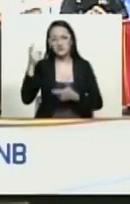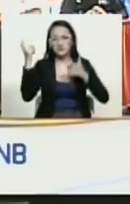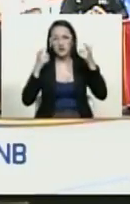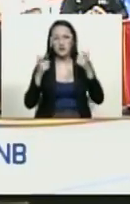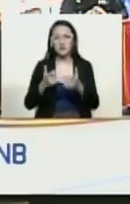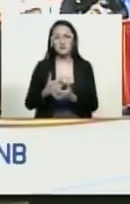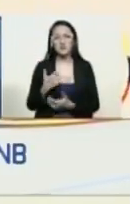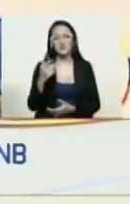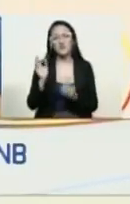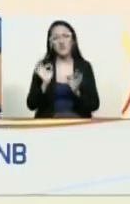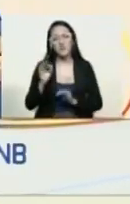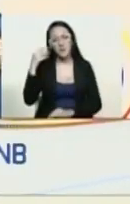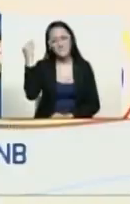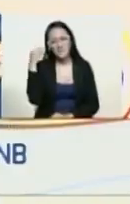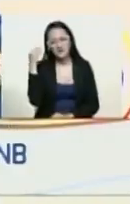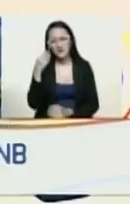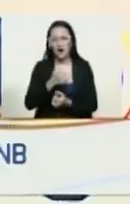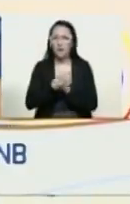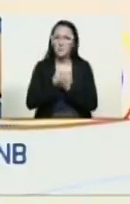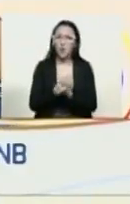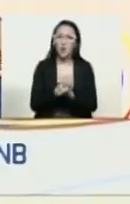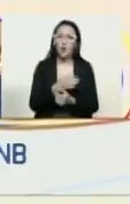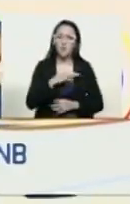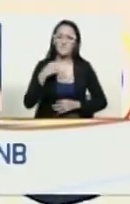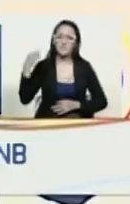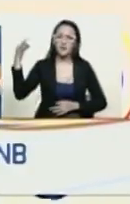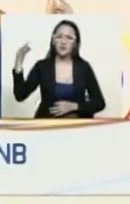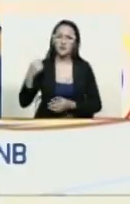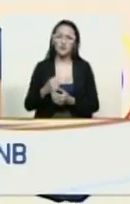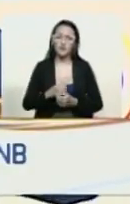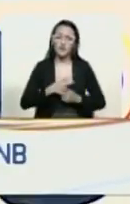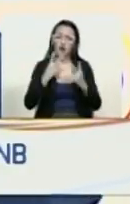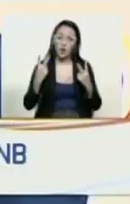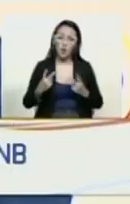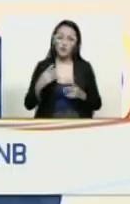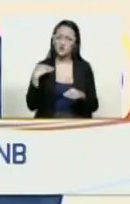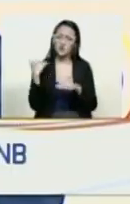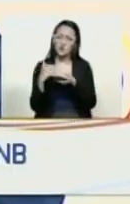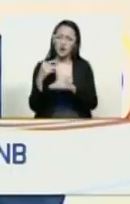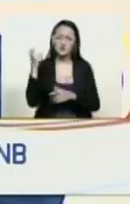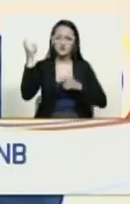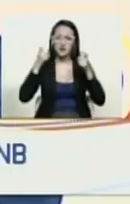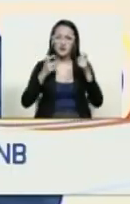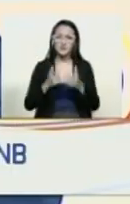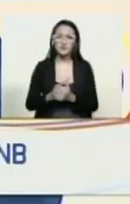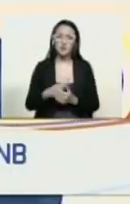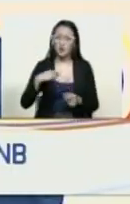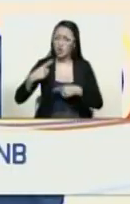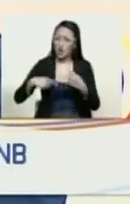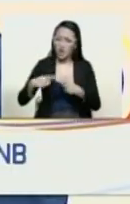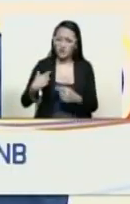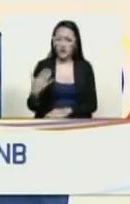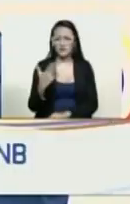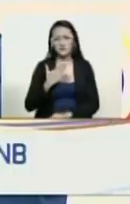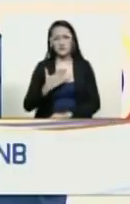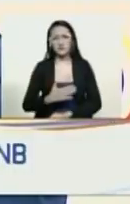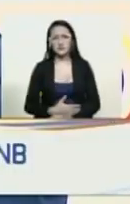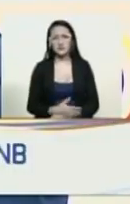En la visión, en el amor, en el espíritu, en los valores. Lo llevo aquí todos los días.